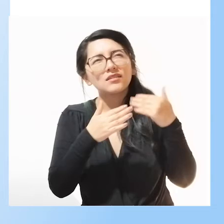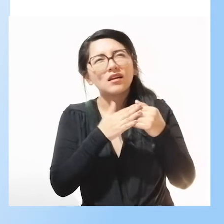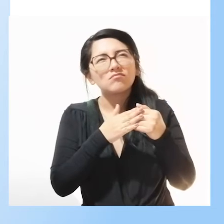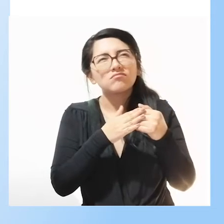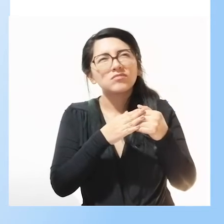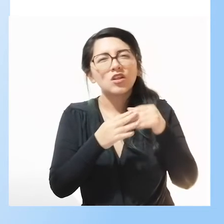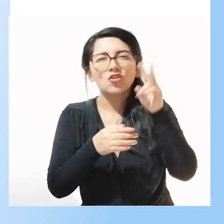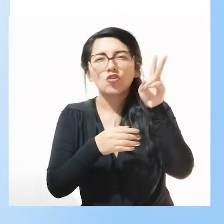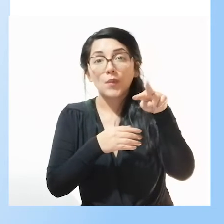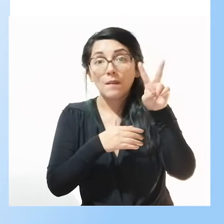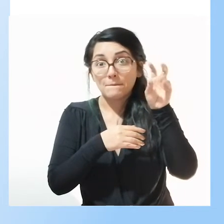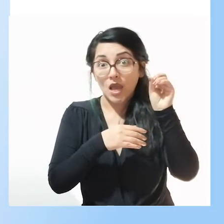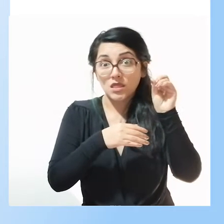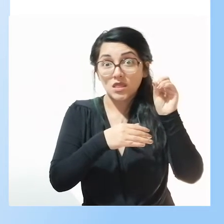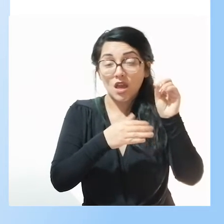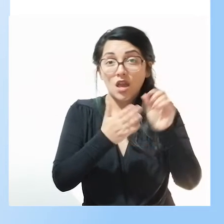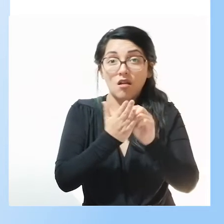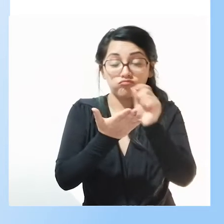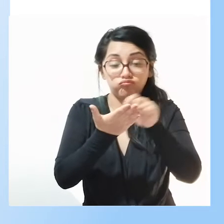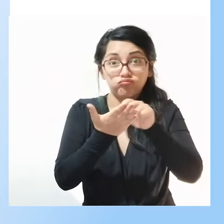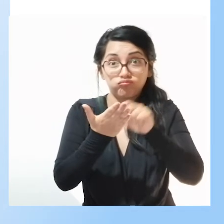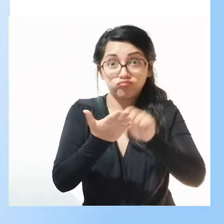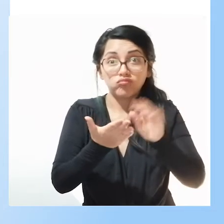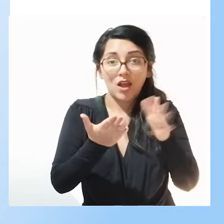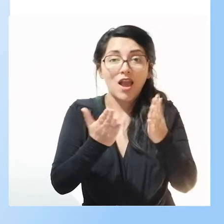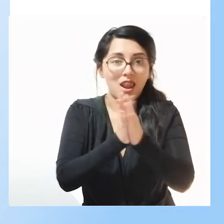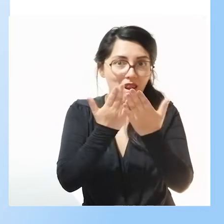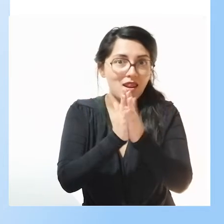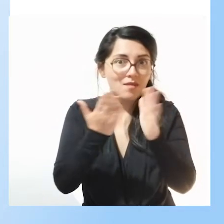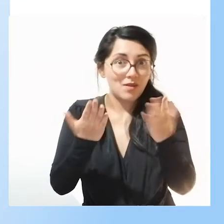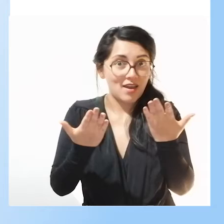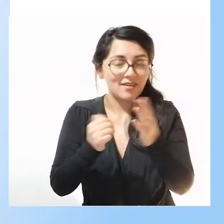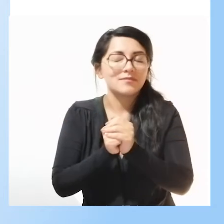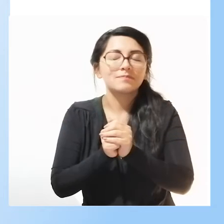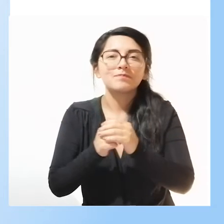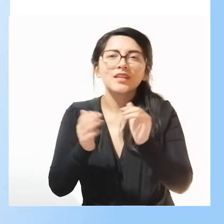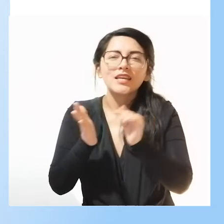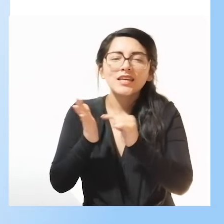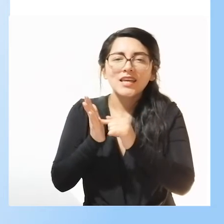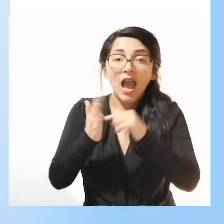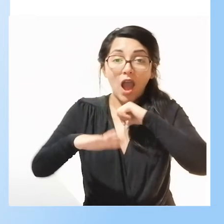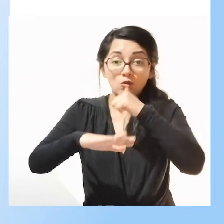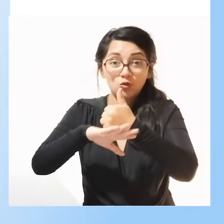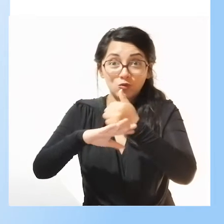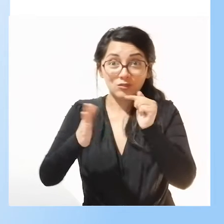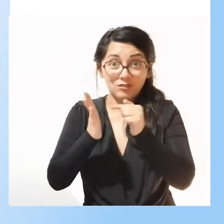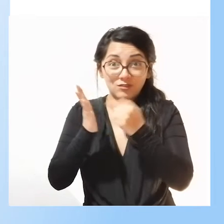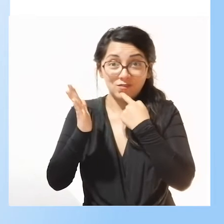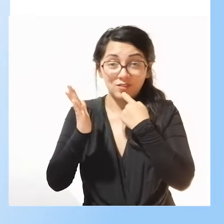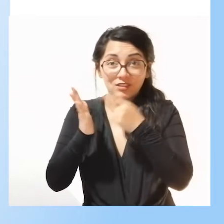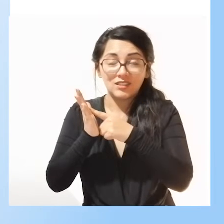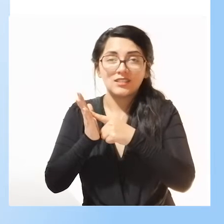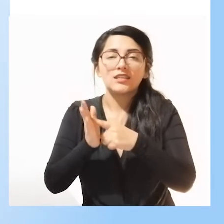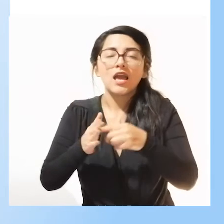de 2020 que refuerza toda su bibliografía anterior. Este autor nos sitúa la escuela regular en